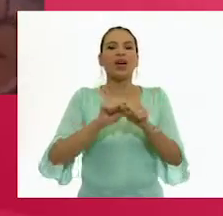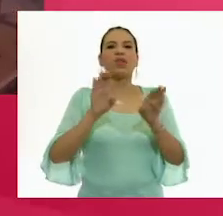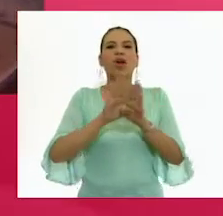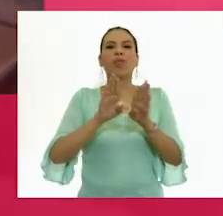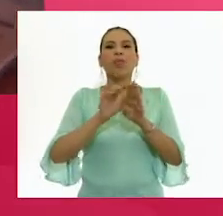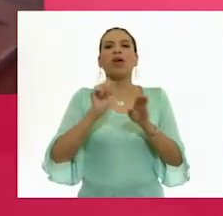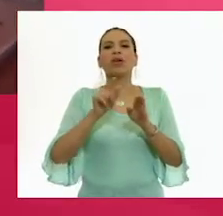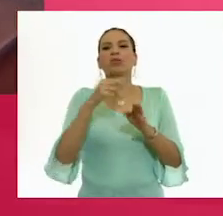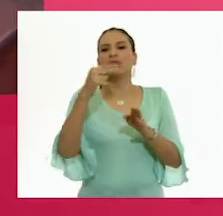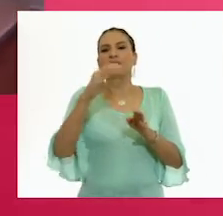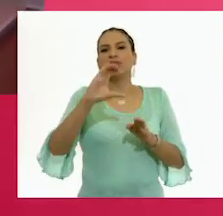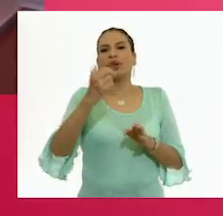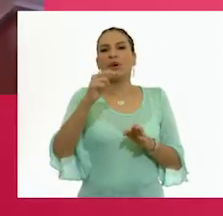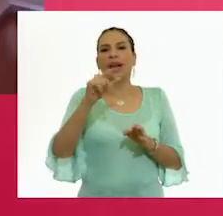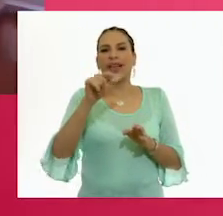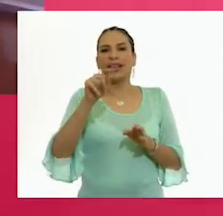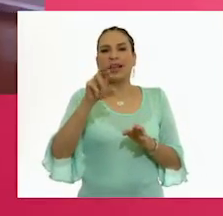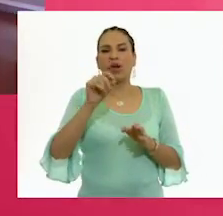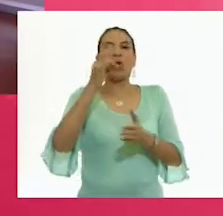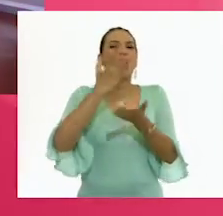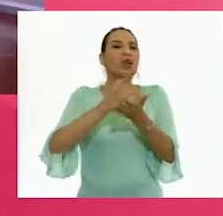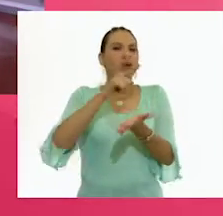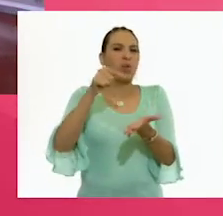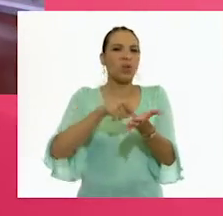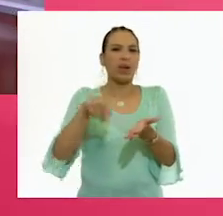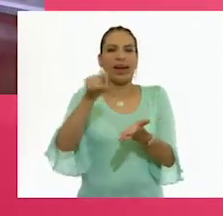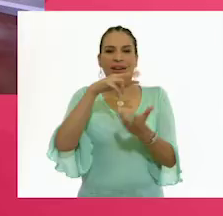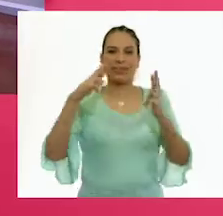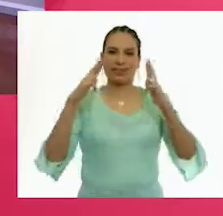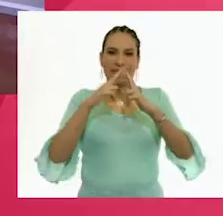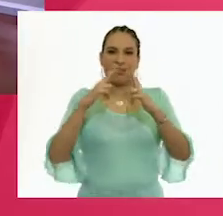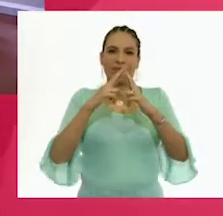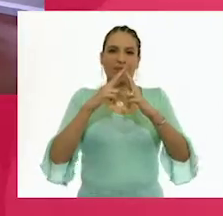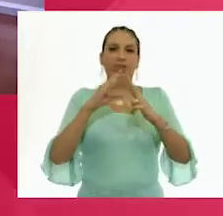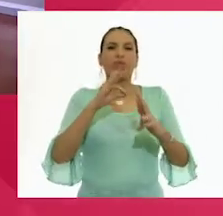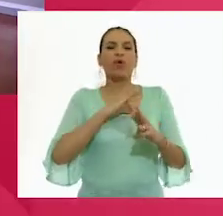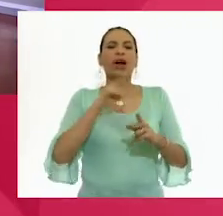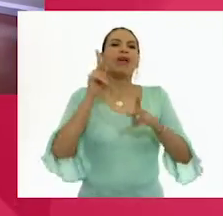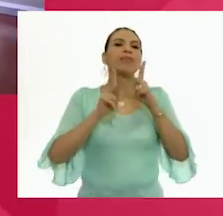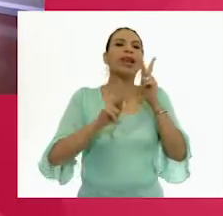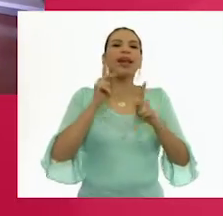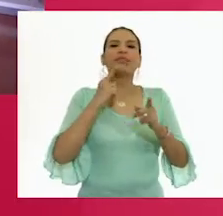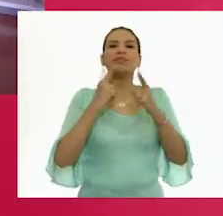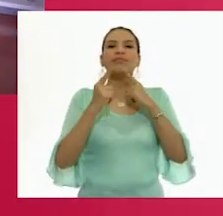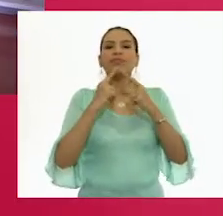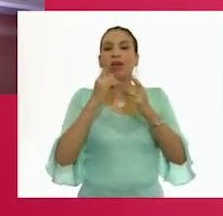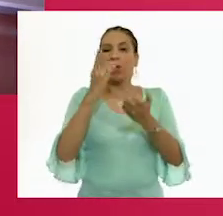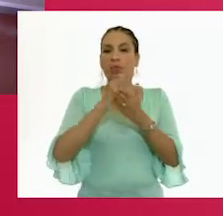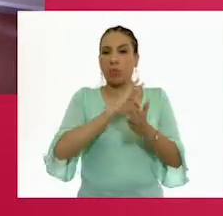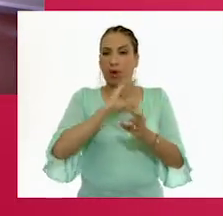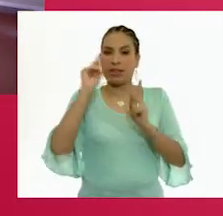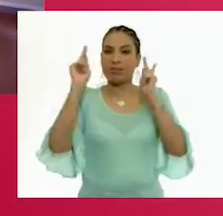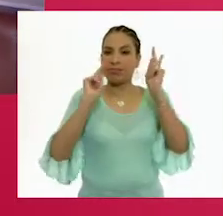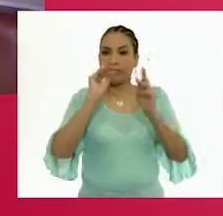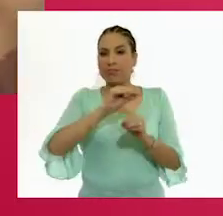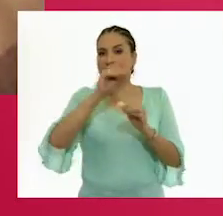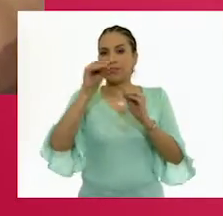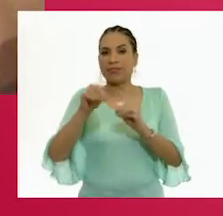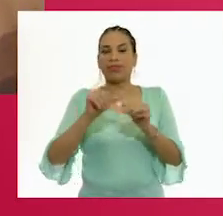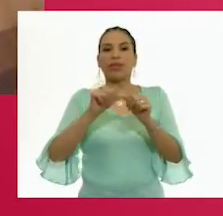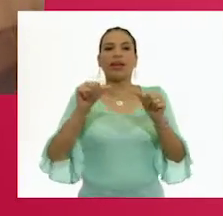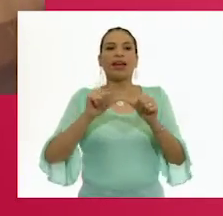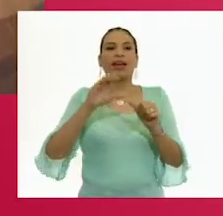o chocolatero, que era, se dice, el único lugar donde los religiosos podían dialogar. Posteriormente podemos visitar lo que son las